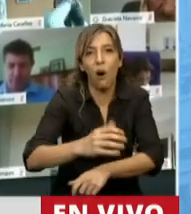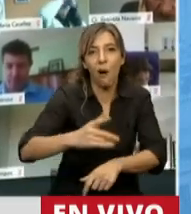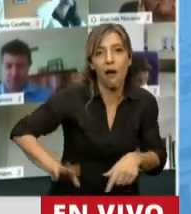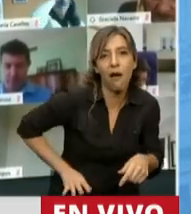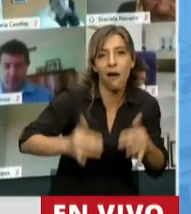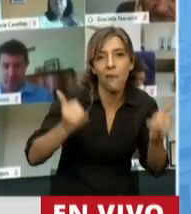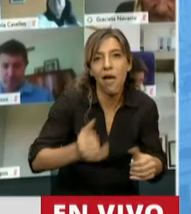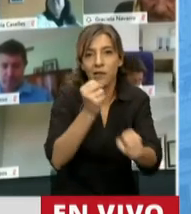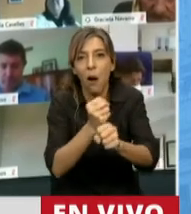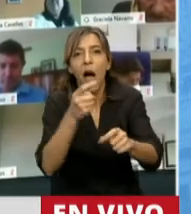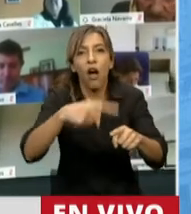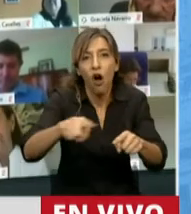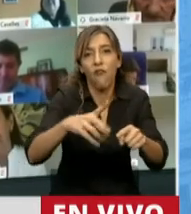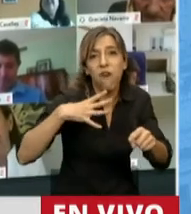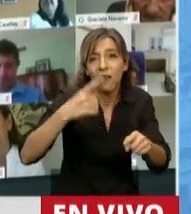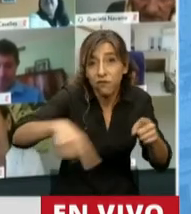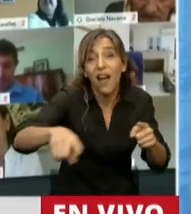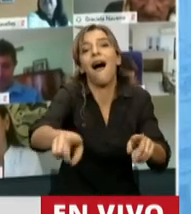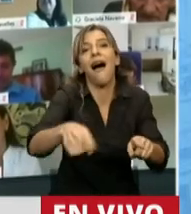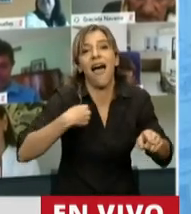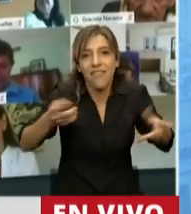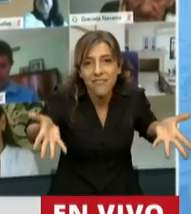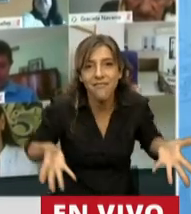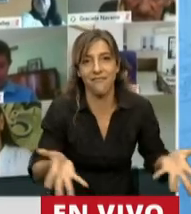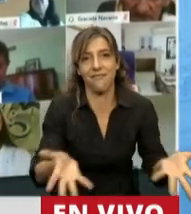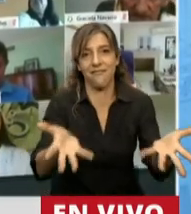están, poner de pie a la Argentina, ganarle a la